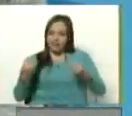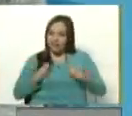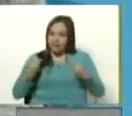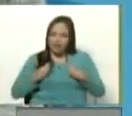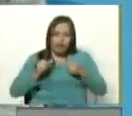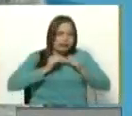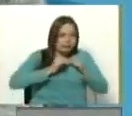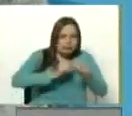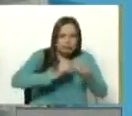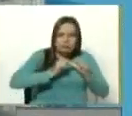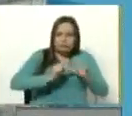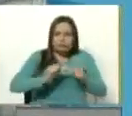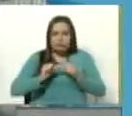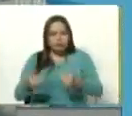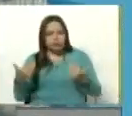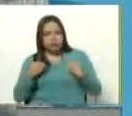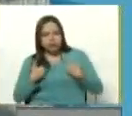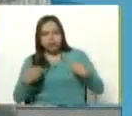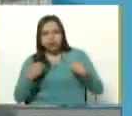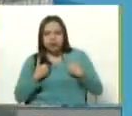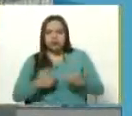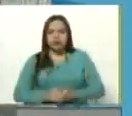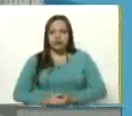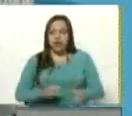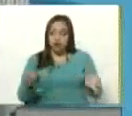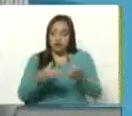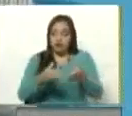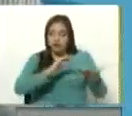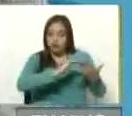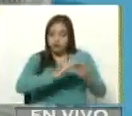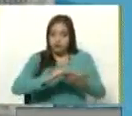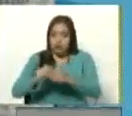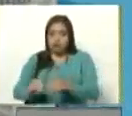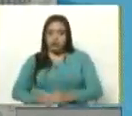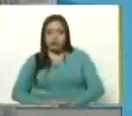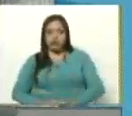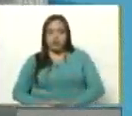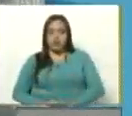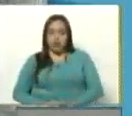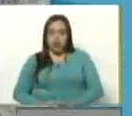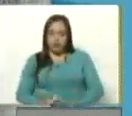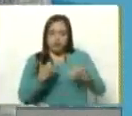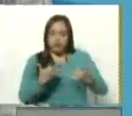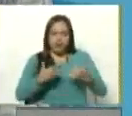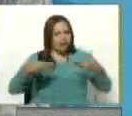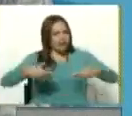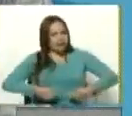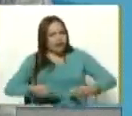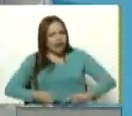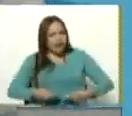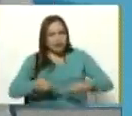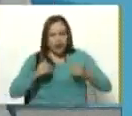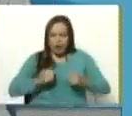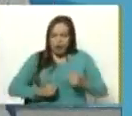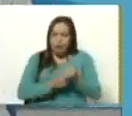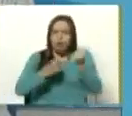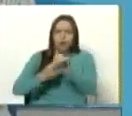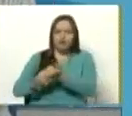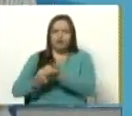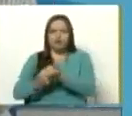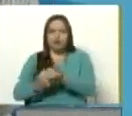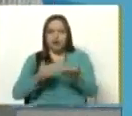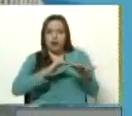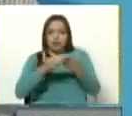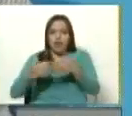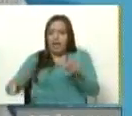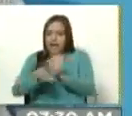resistiendo permanentemente. Entonces, los medios comunitarios, con su propio esfuerzo, con el aporte de la comunidad, la ley nos